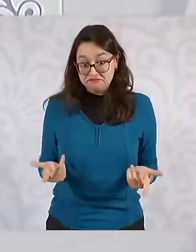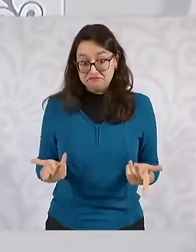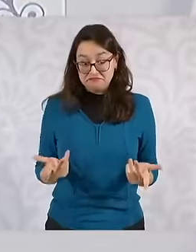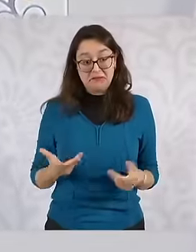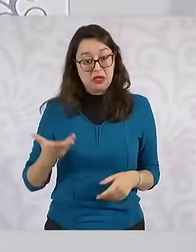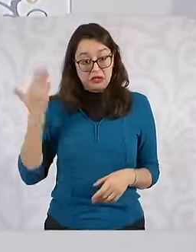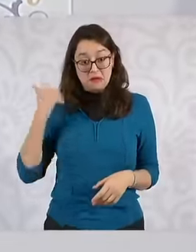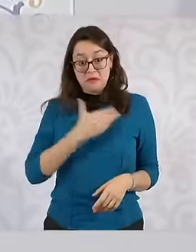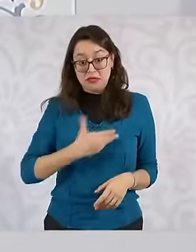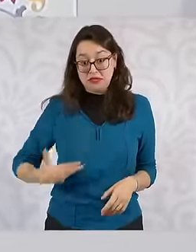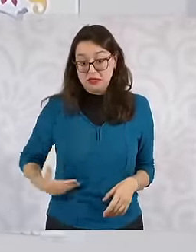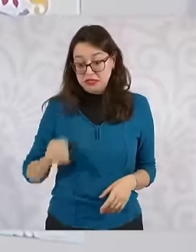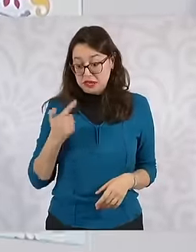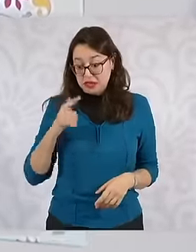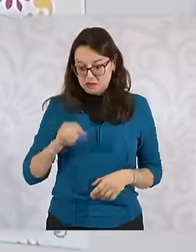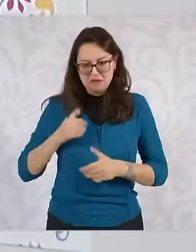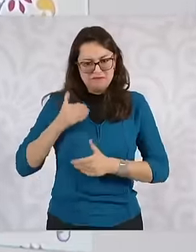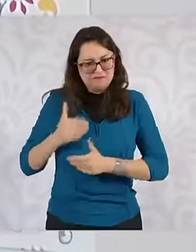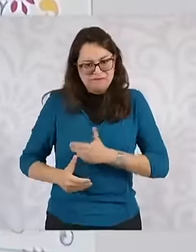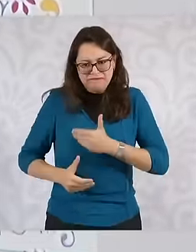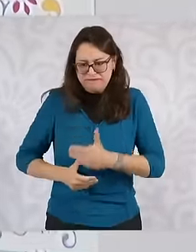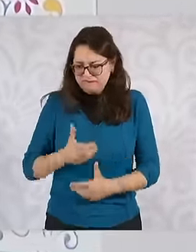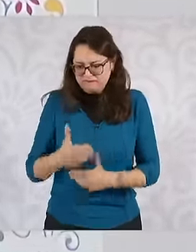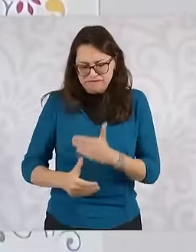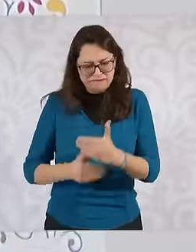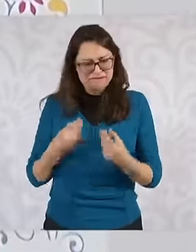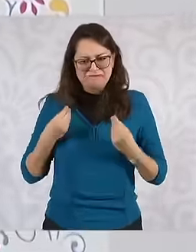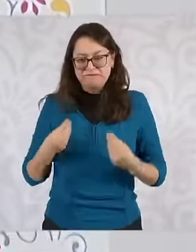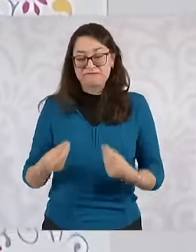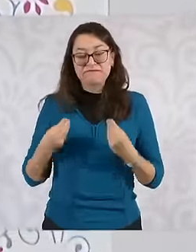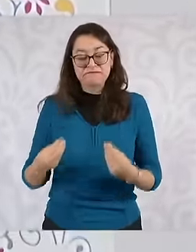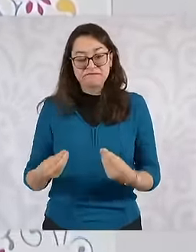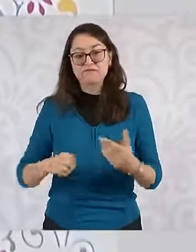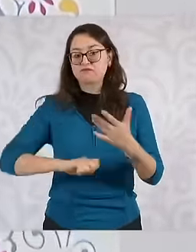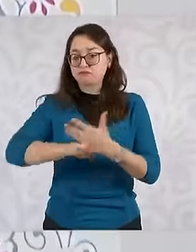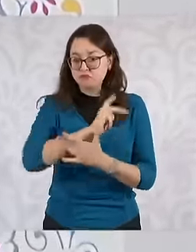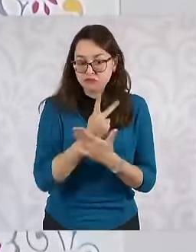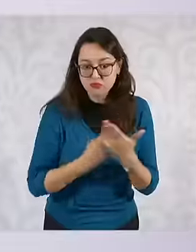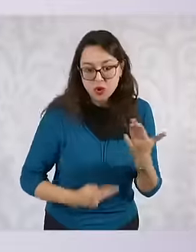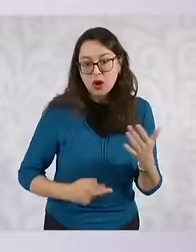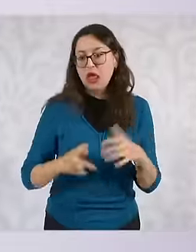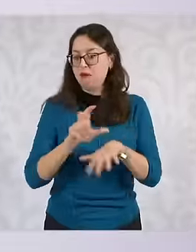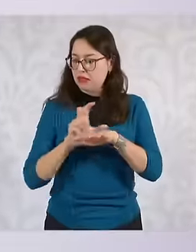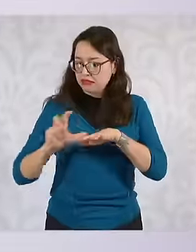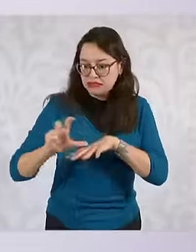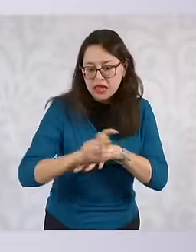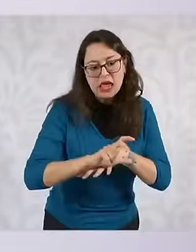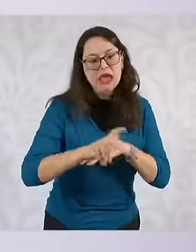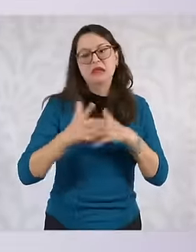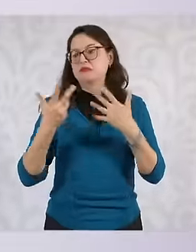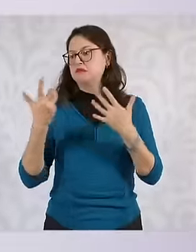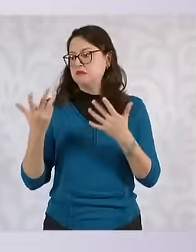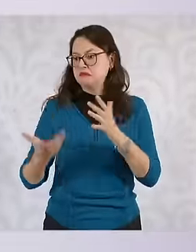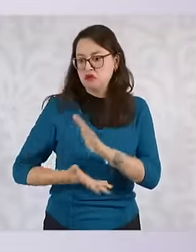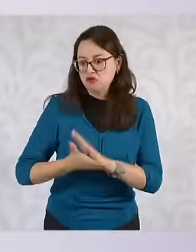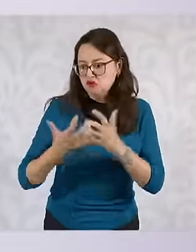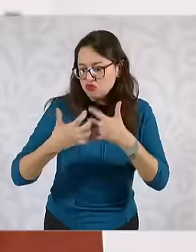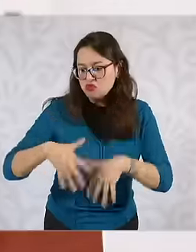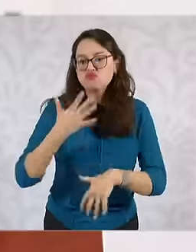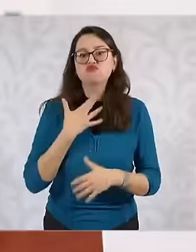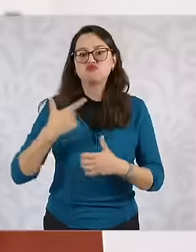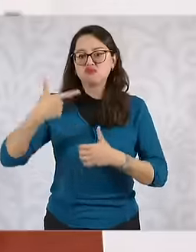avanzó muchísimo, si no, no podría haber hecho ni los programas de bienestar, ni el Tren Maya, ni la refinería,